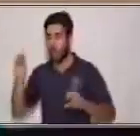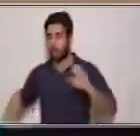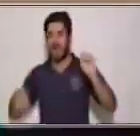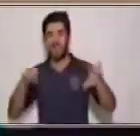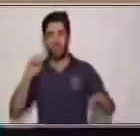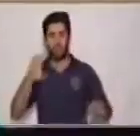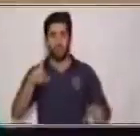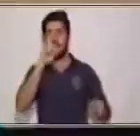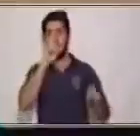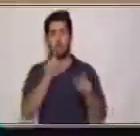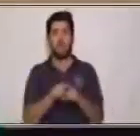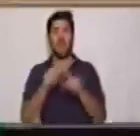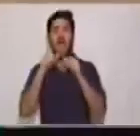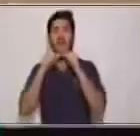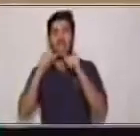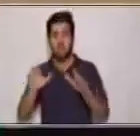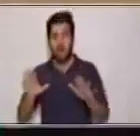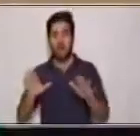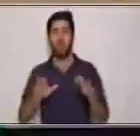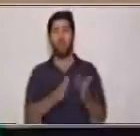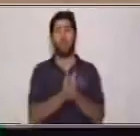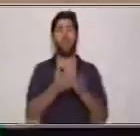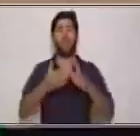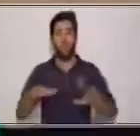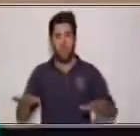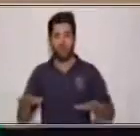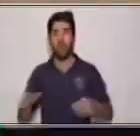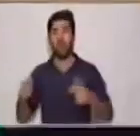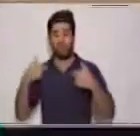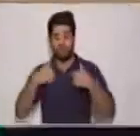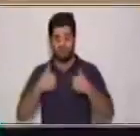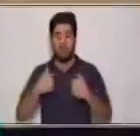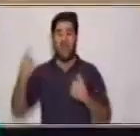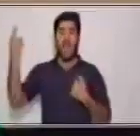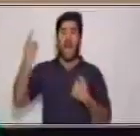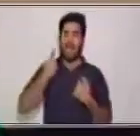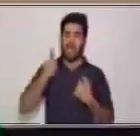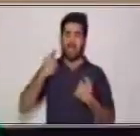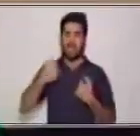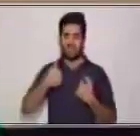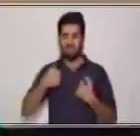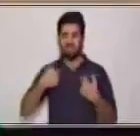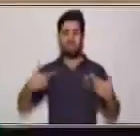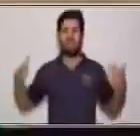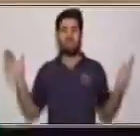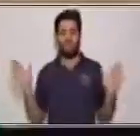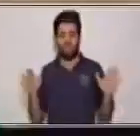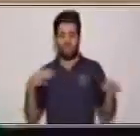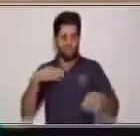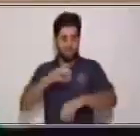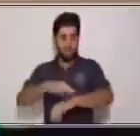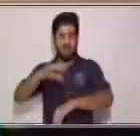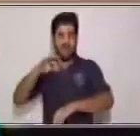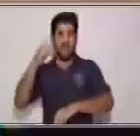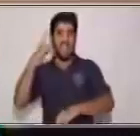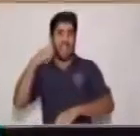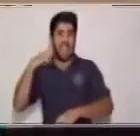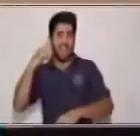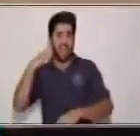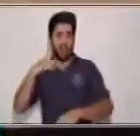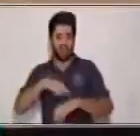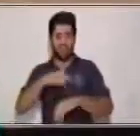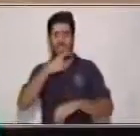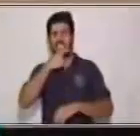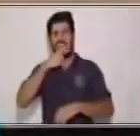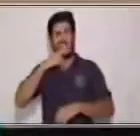animales muertos. Como resultado, los chom se convirtieron en pájaros de plumaje negro y reseco,